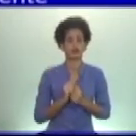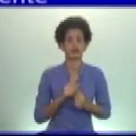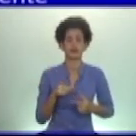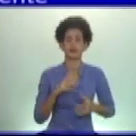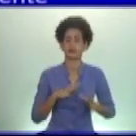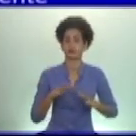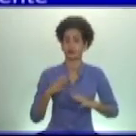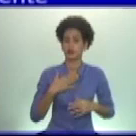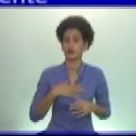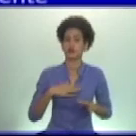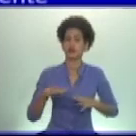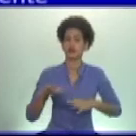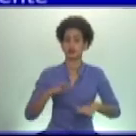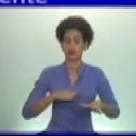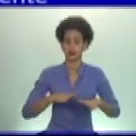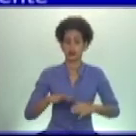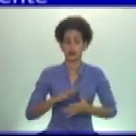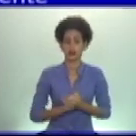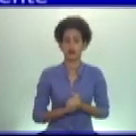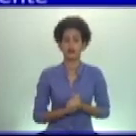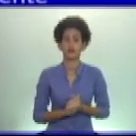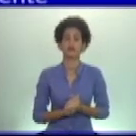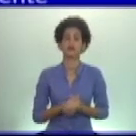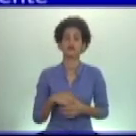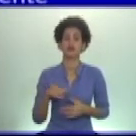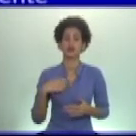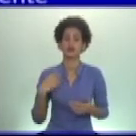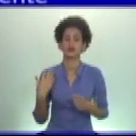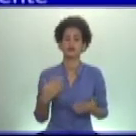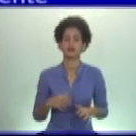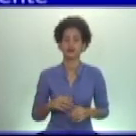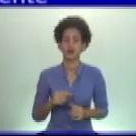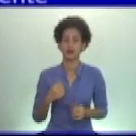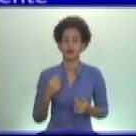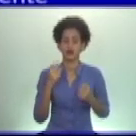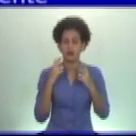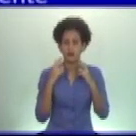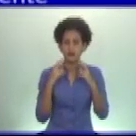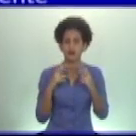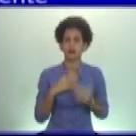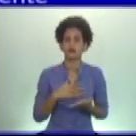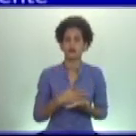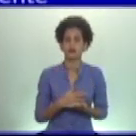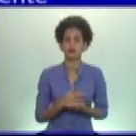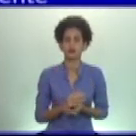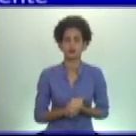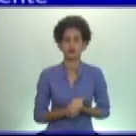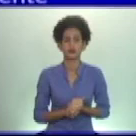poder concluir los estudios de esta enseñanza. Bueno, hasta